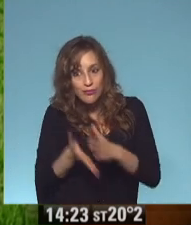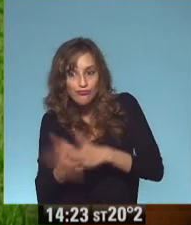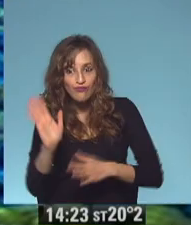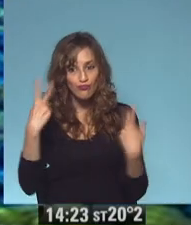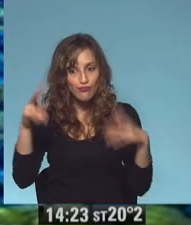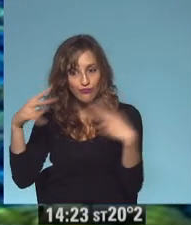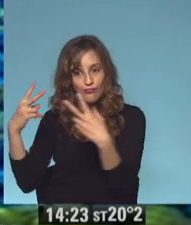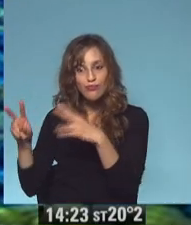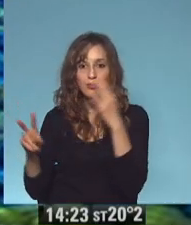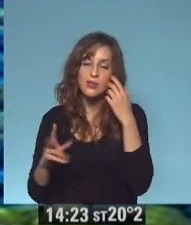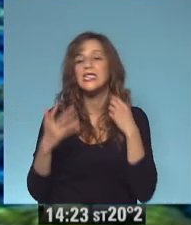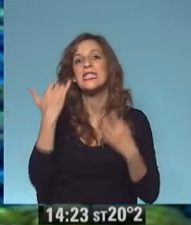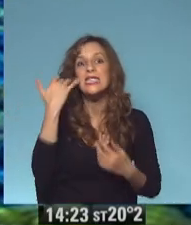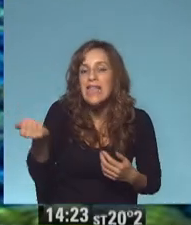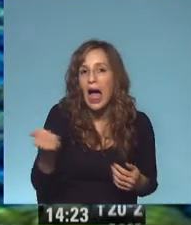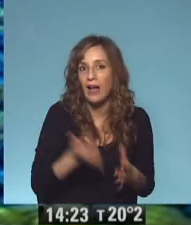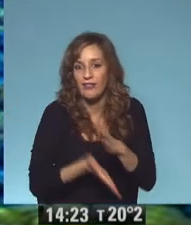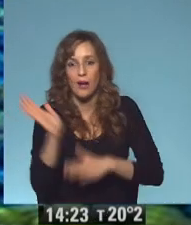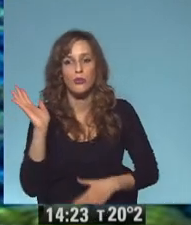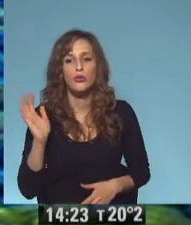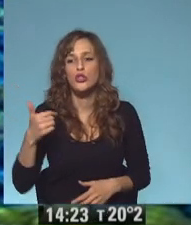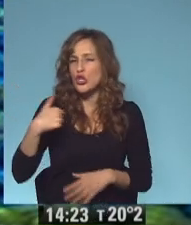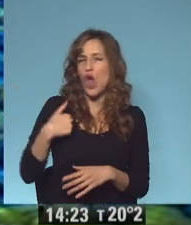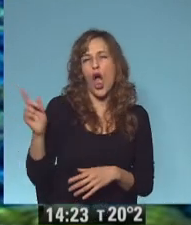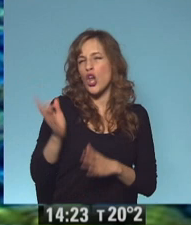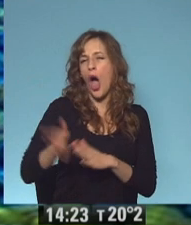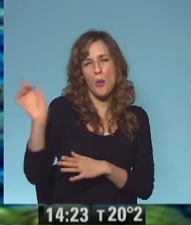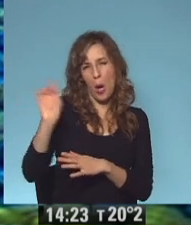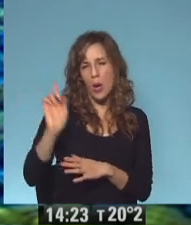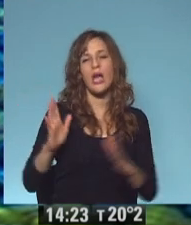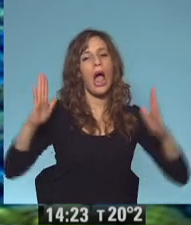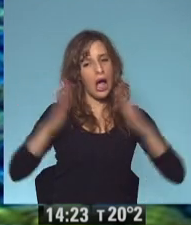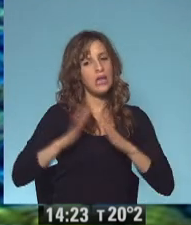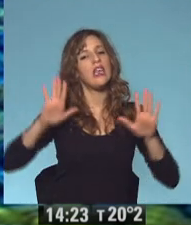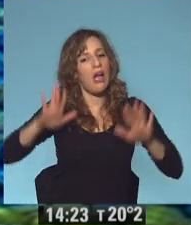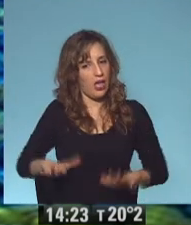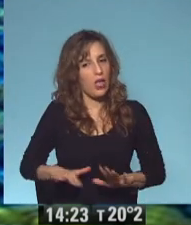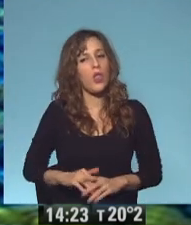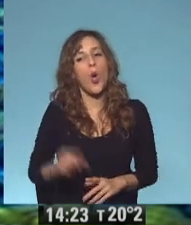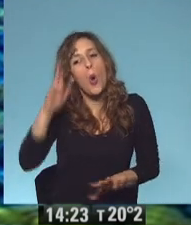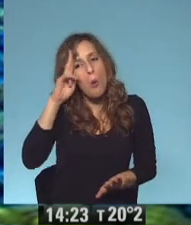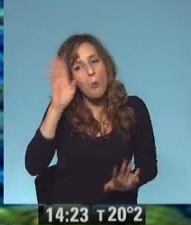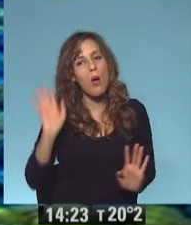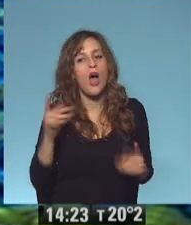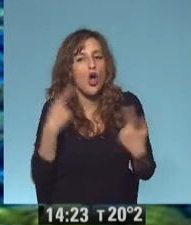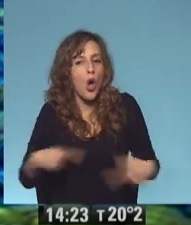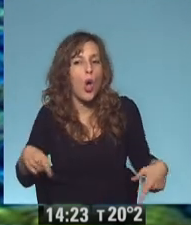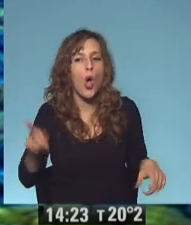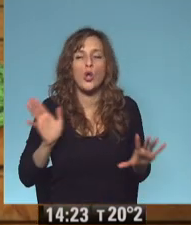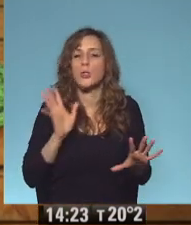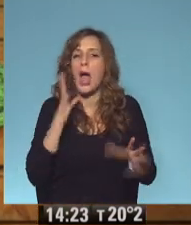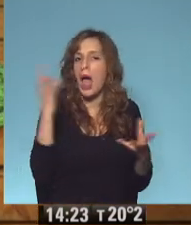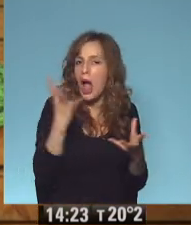ya! Yo creo que no voy porque tengo cosas que hacer. Y si me